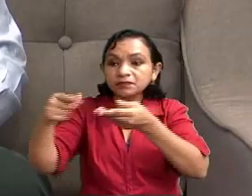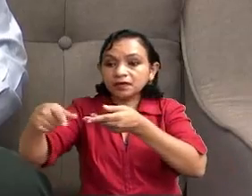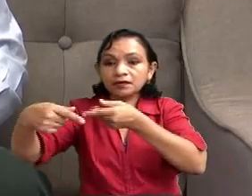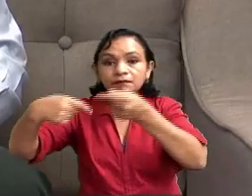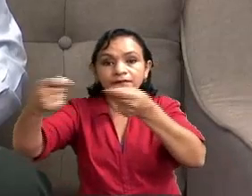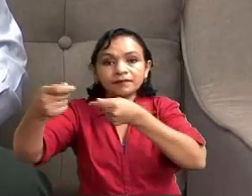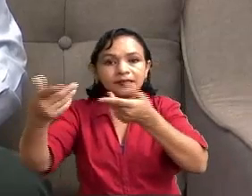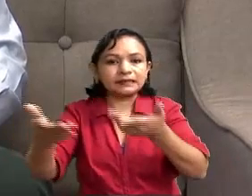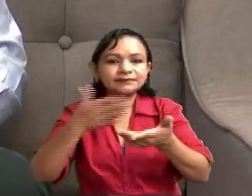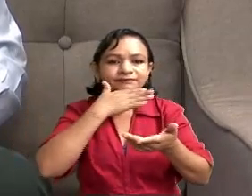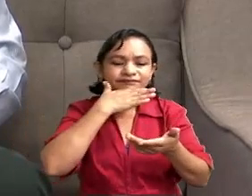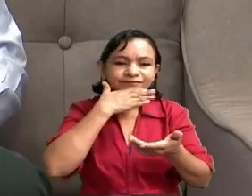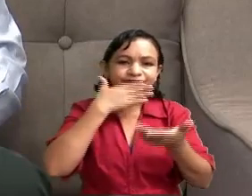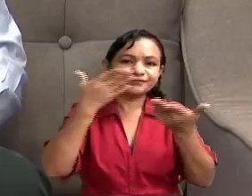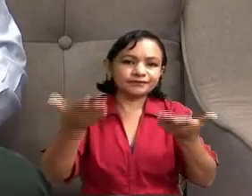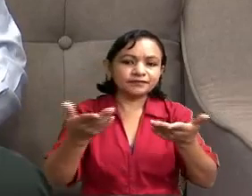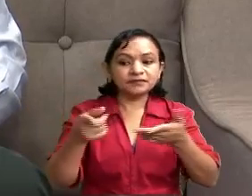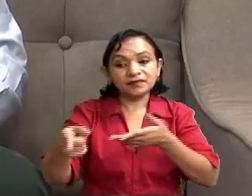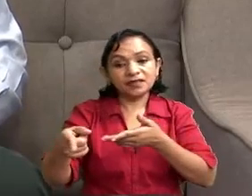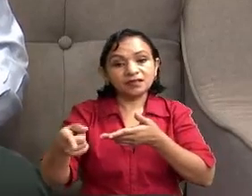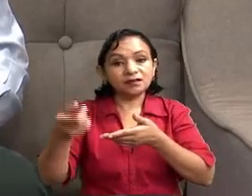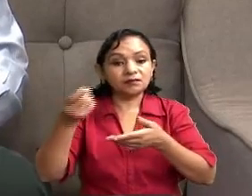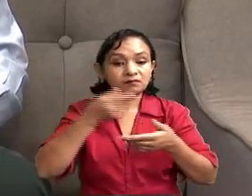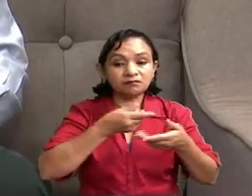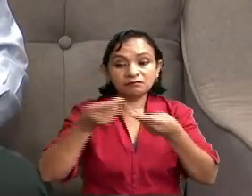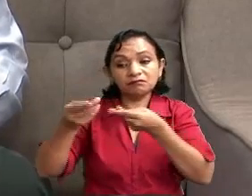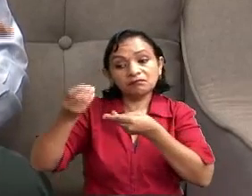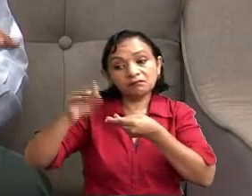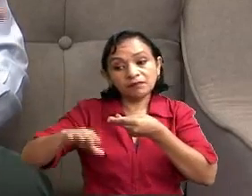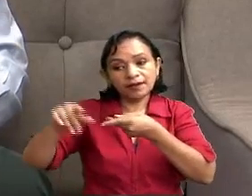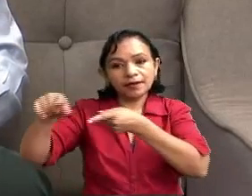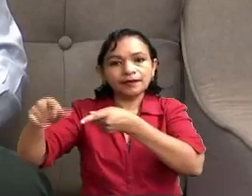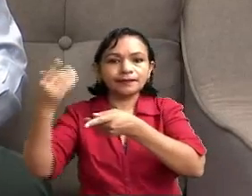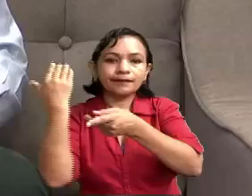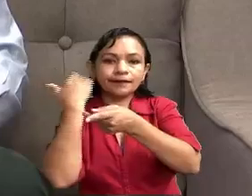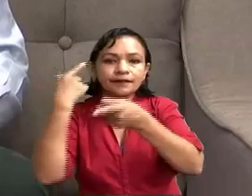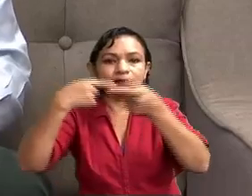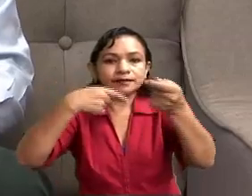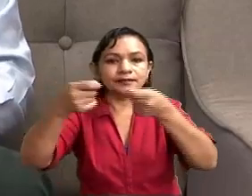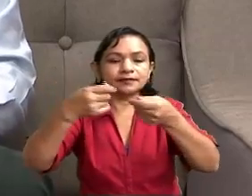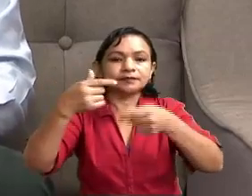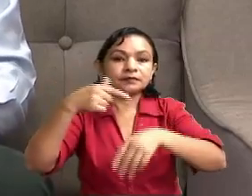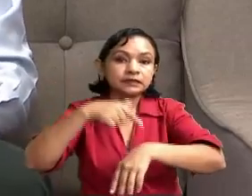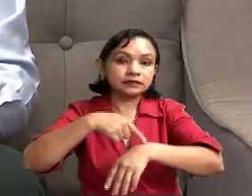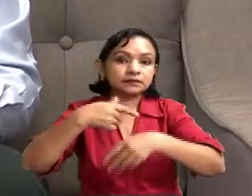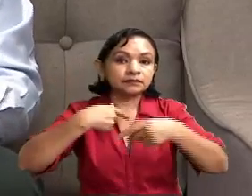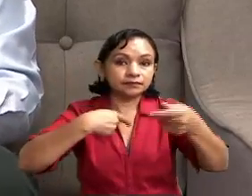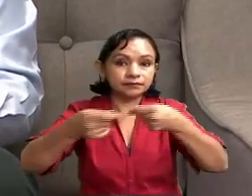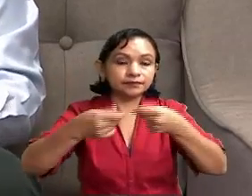mercado, imponen precios, imponen cantidad e incluso imponen periodos para entregar los fletes.